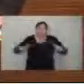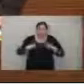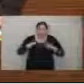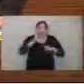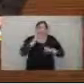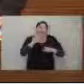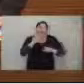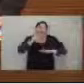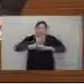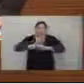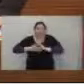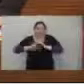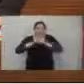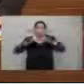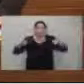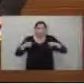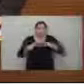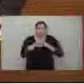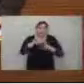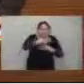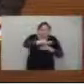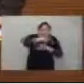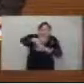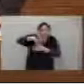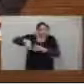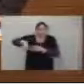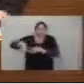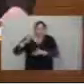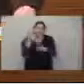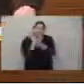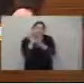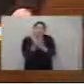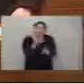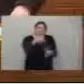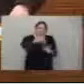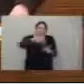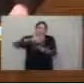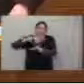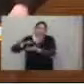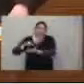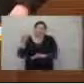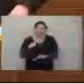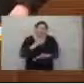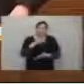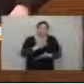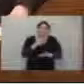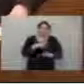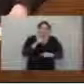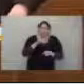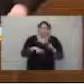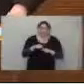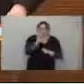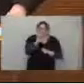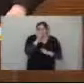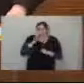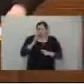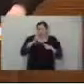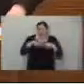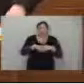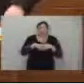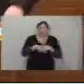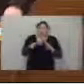municipios, la distribución de la población escolarizada por cursos, centros y municipios de los últimos años académicos, la red de centros existente,